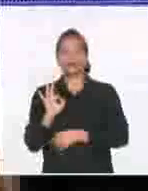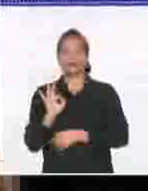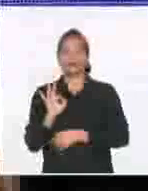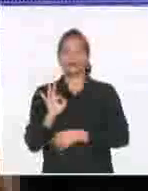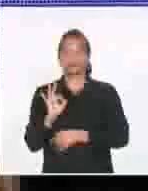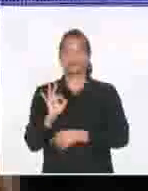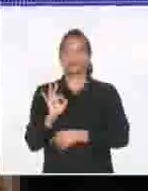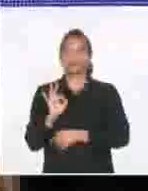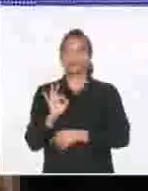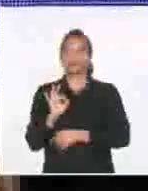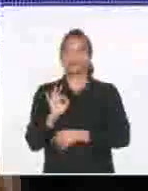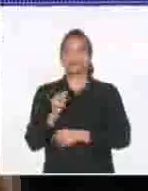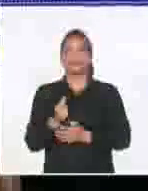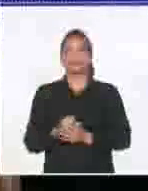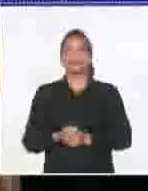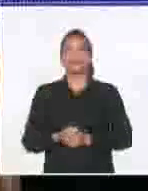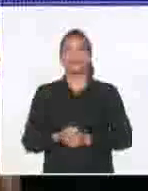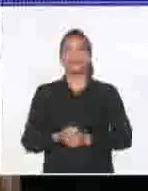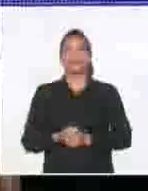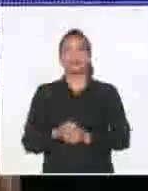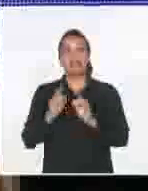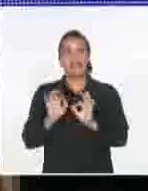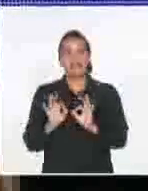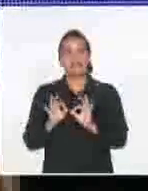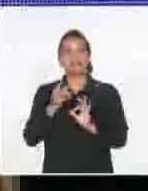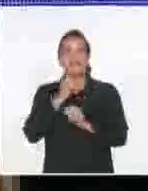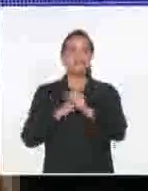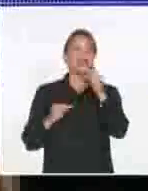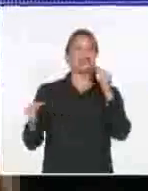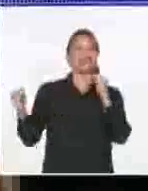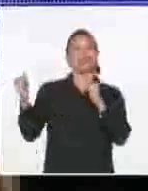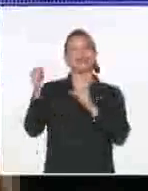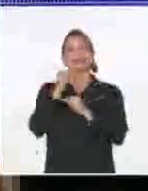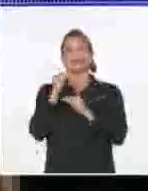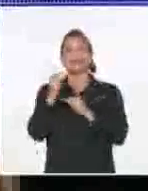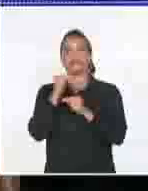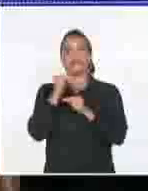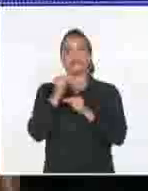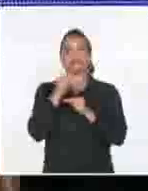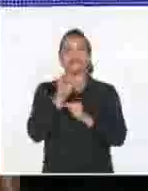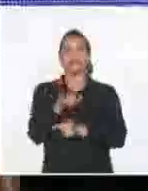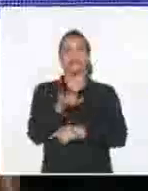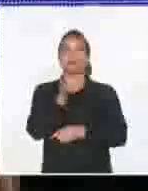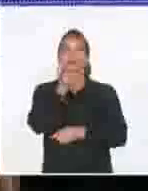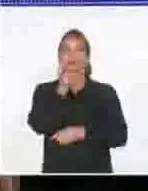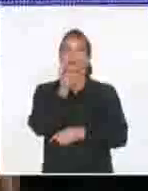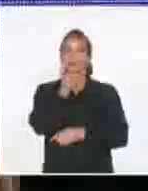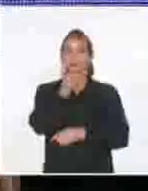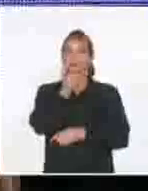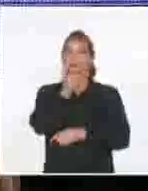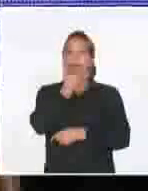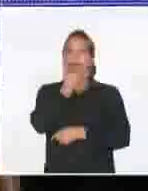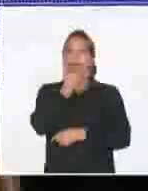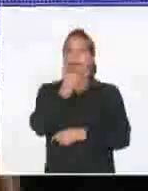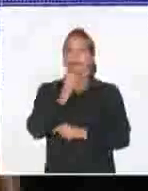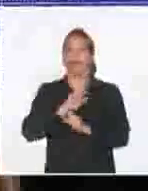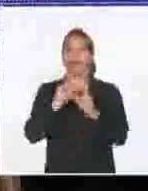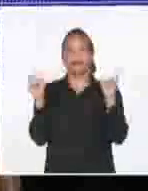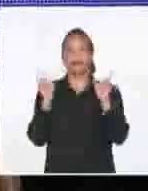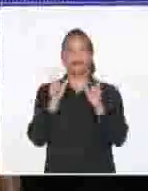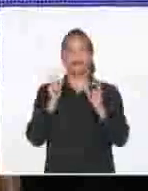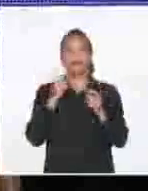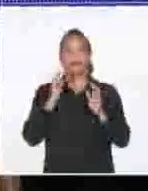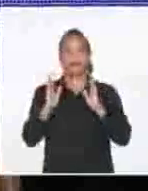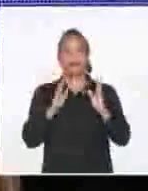Eléctrica, son el componente principal de esos perjuicios e impactos en el sistema